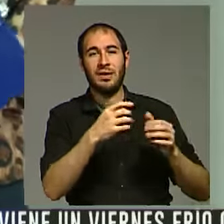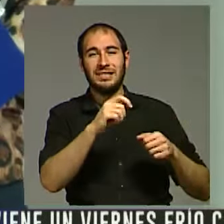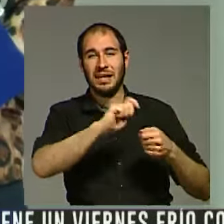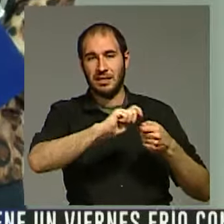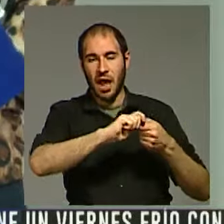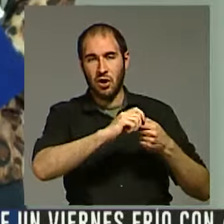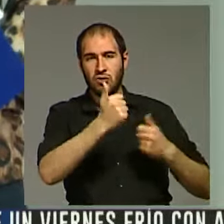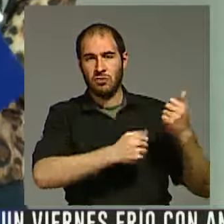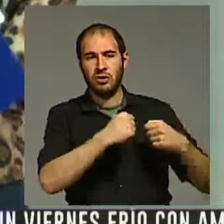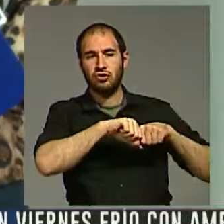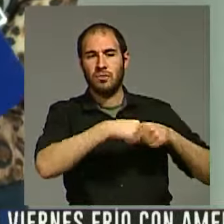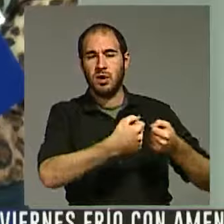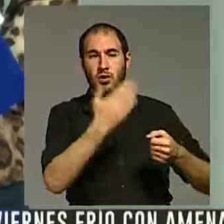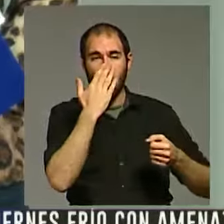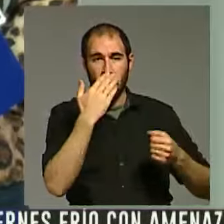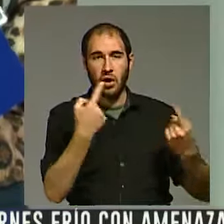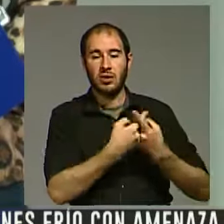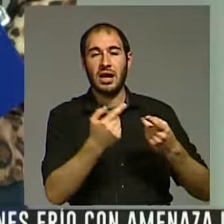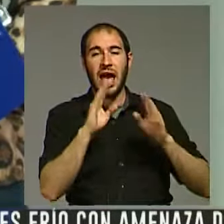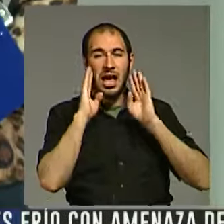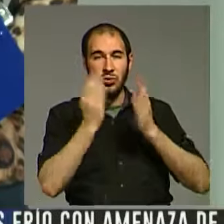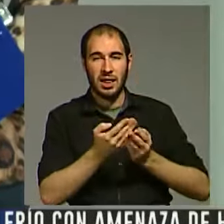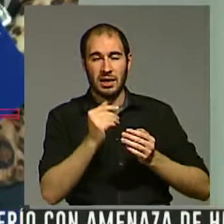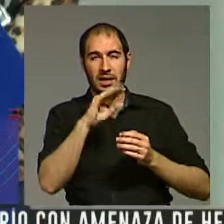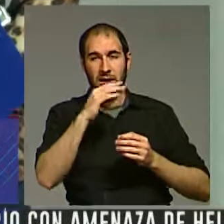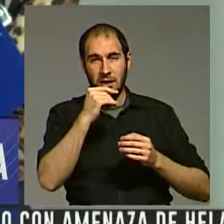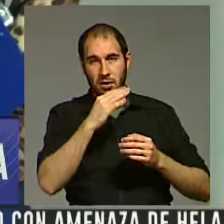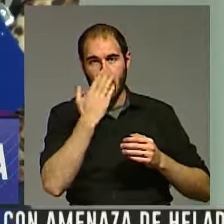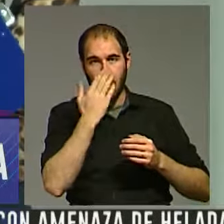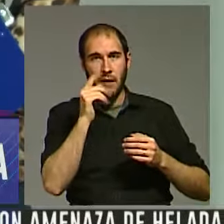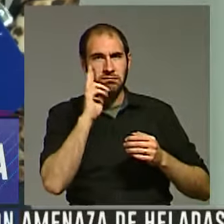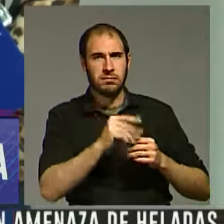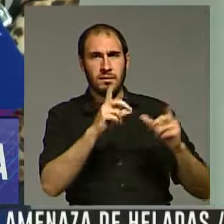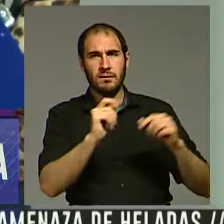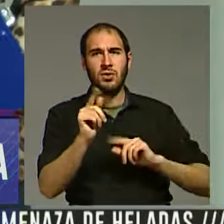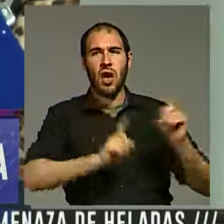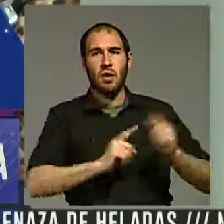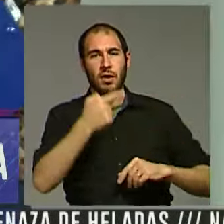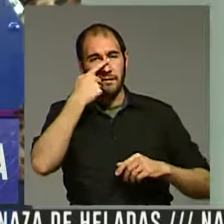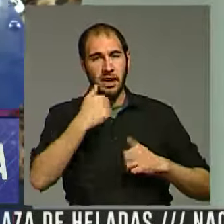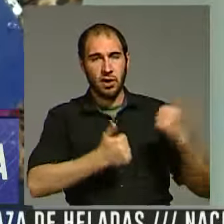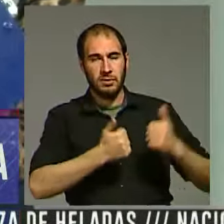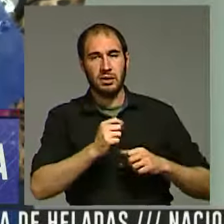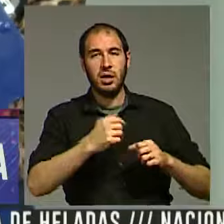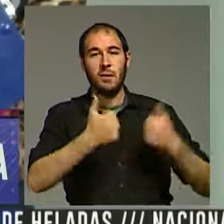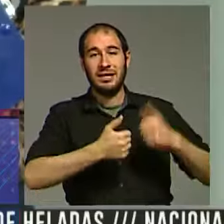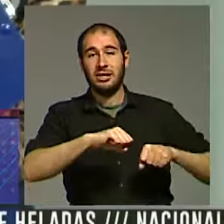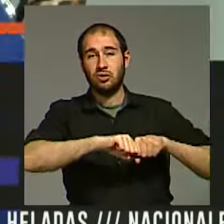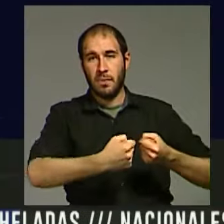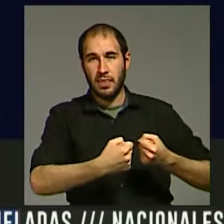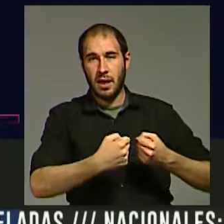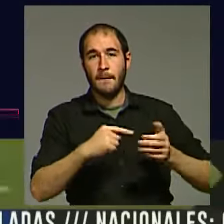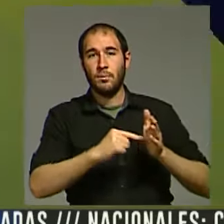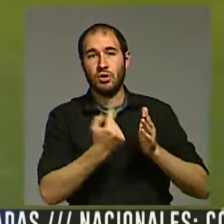luego de un partido suspendido en Córdoba con Estudiantes de Río Cuarto. Ahí estamos viendo de fondo algunas de las imágenes del final del partido. Se suspende el partido, le